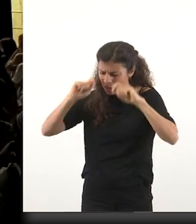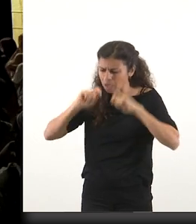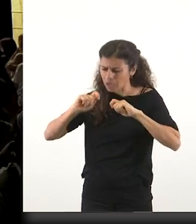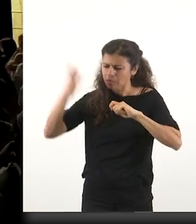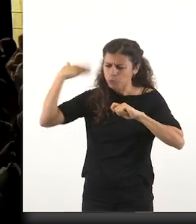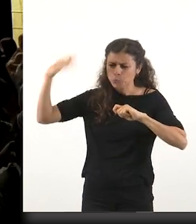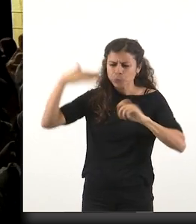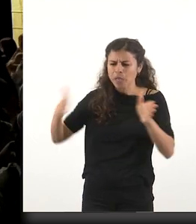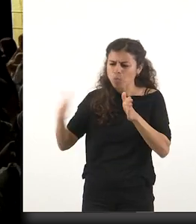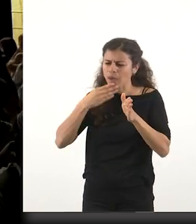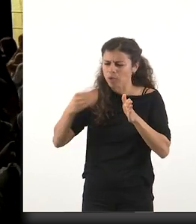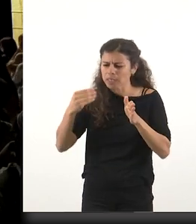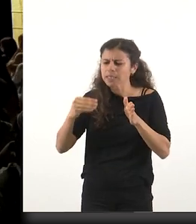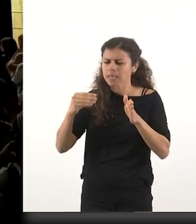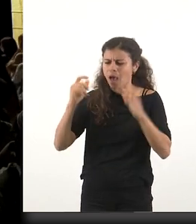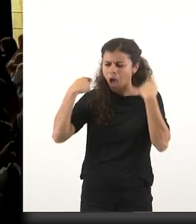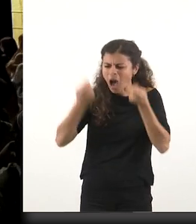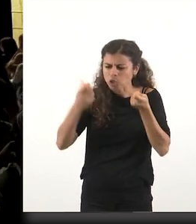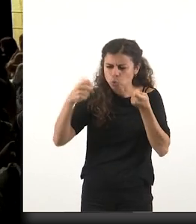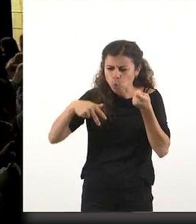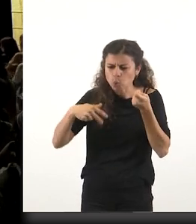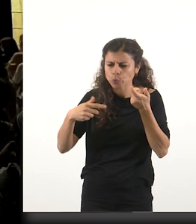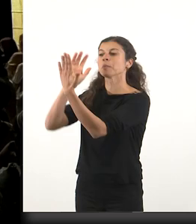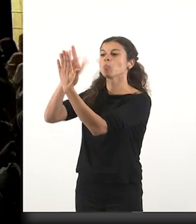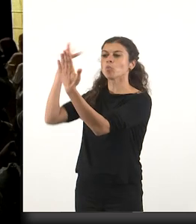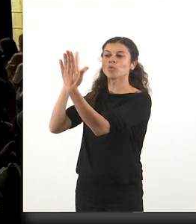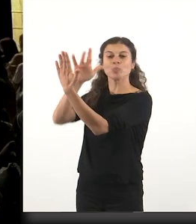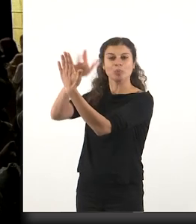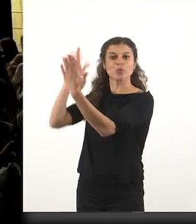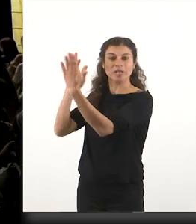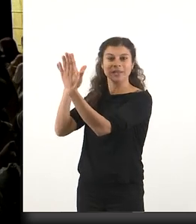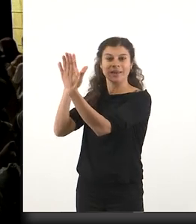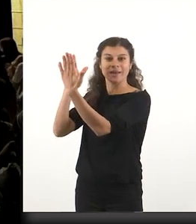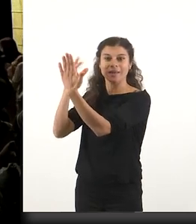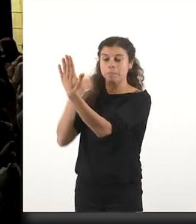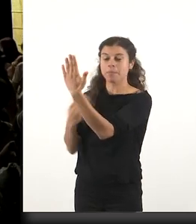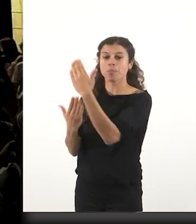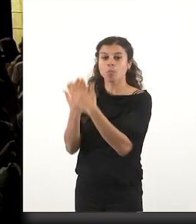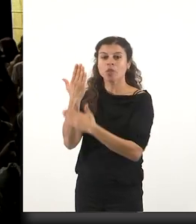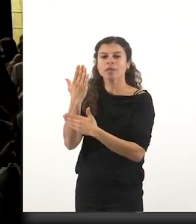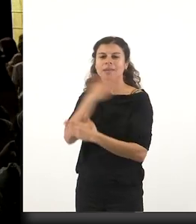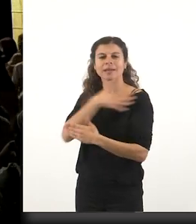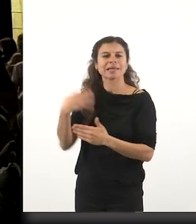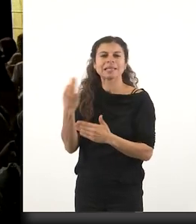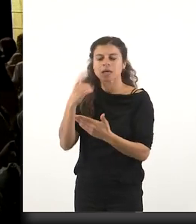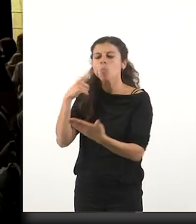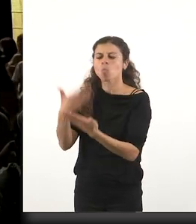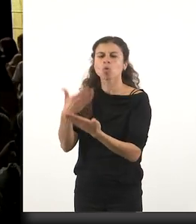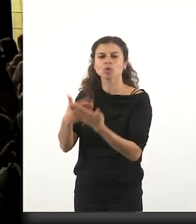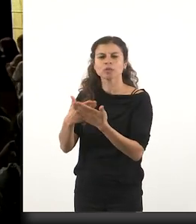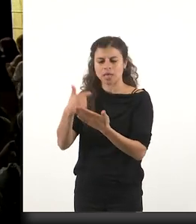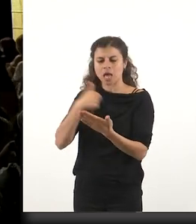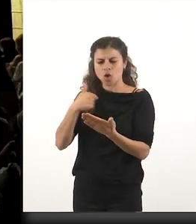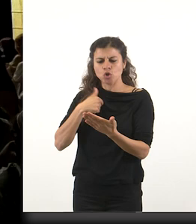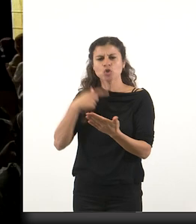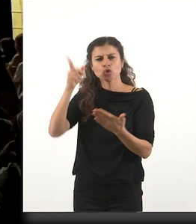mi adolescencia, tal. Pero cuando me puso la purpurina Mari Carmen, aquel día, fue para mostrarme mi lado, mi